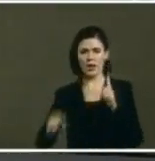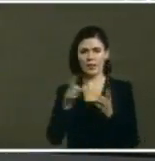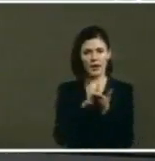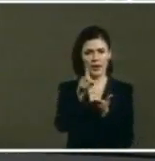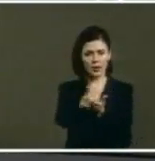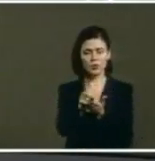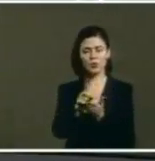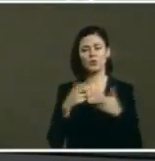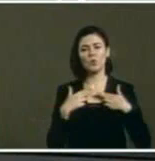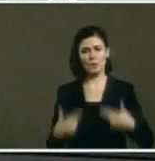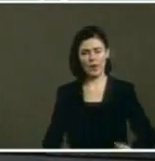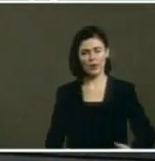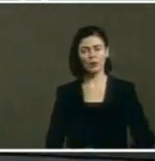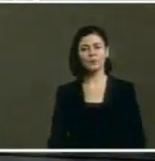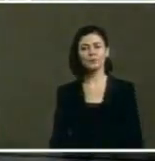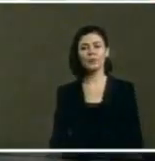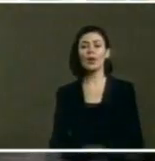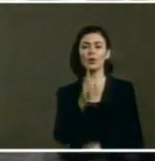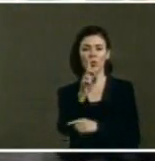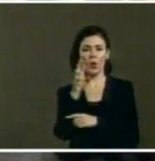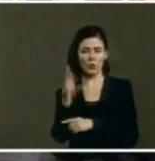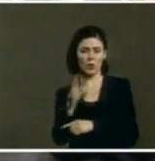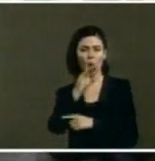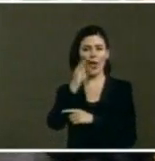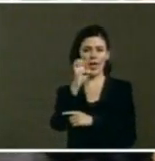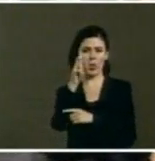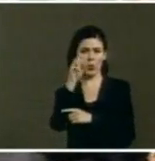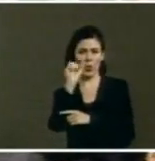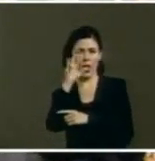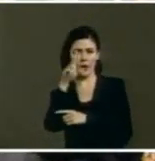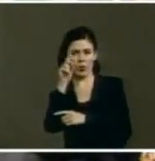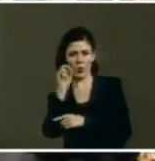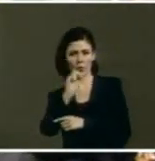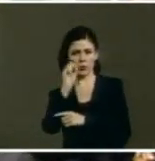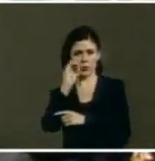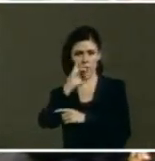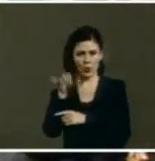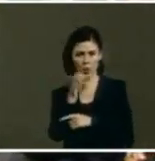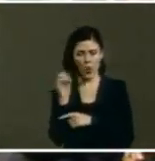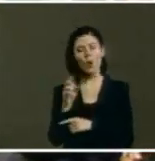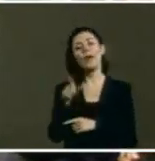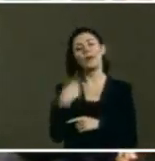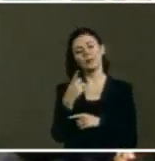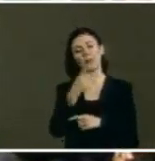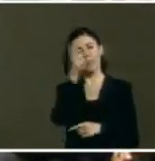Doctor Eduardo Sojo Garzaldape, presidente del Instituto Nacional de Estadística y Geografía.